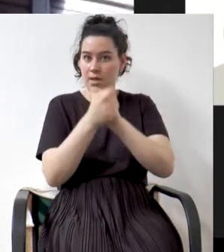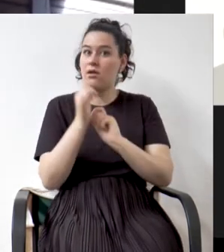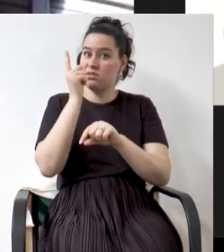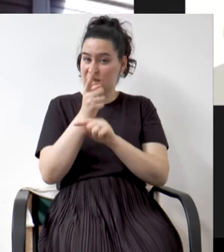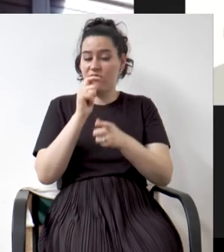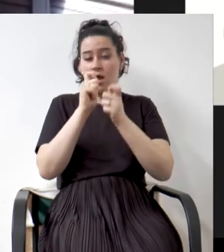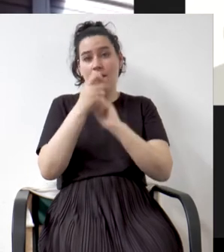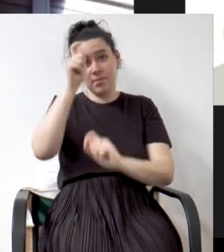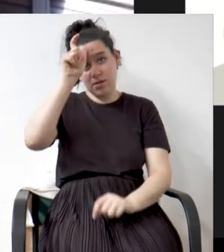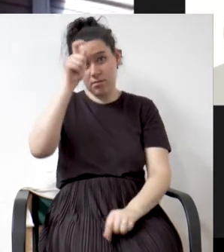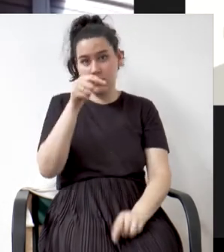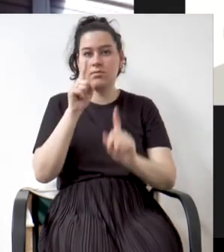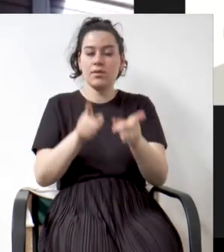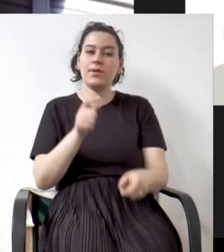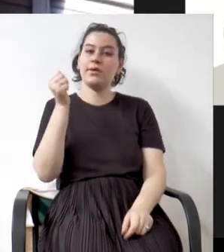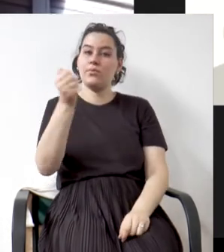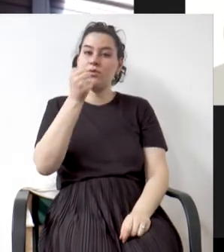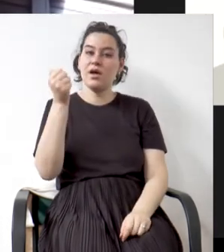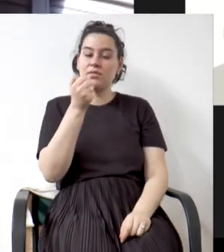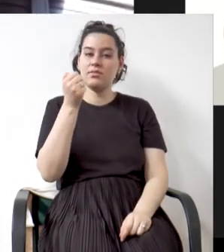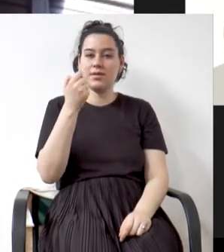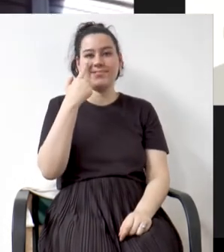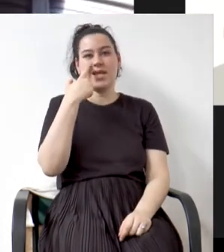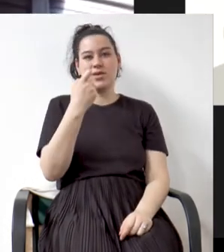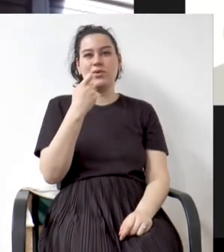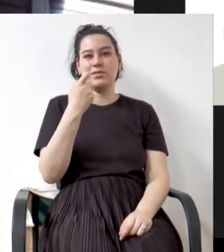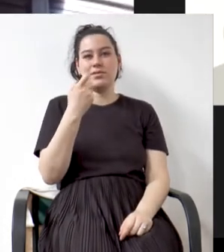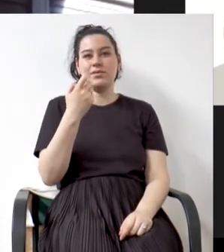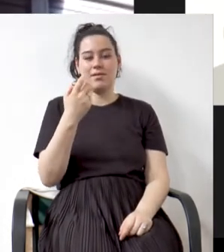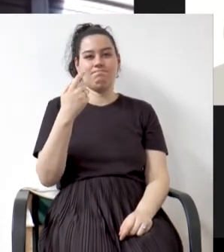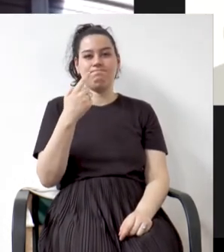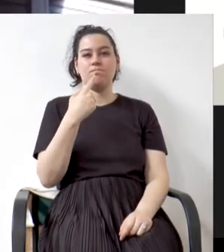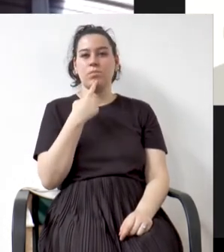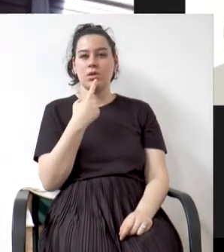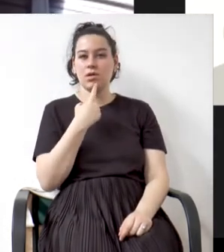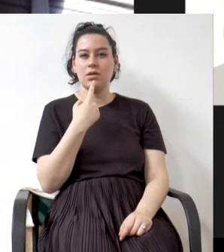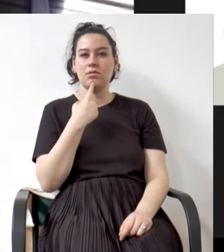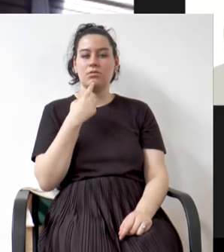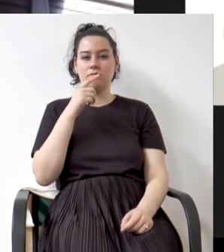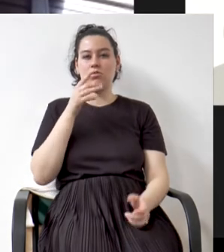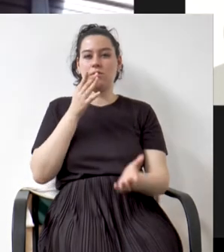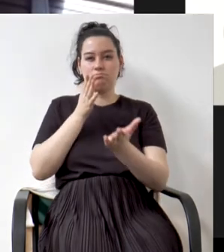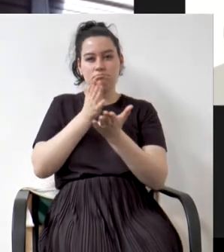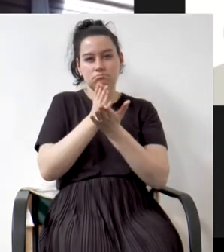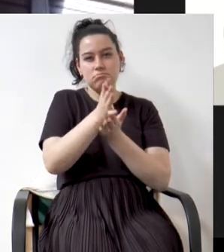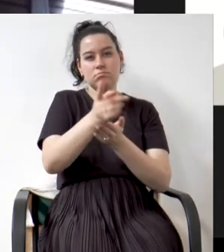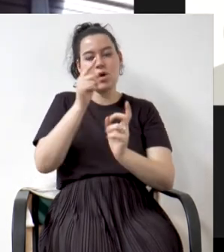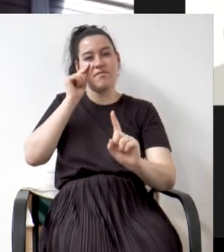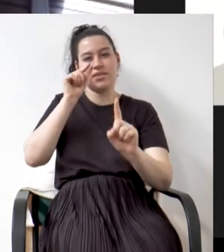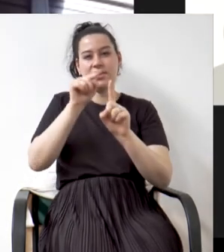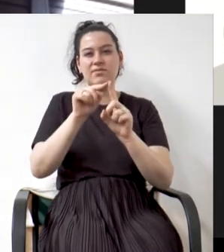en el tiempo, es importante tener las consignas políticas, horizonte,